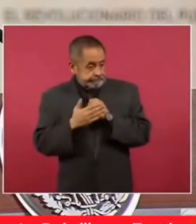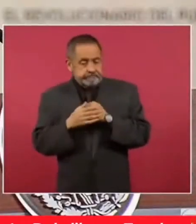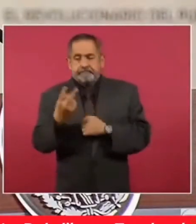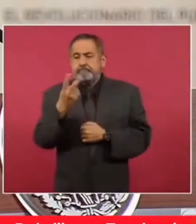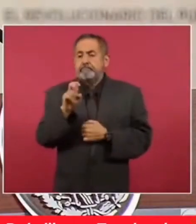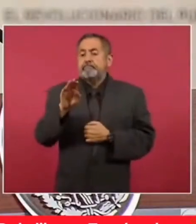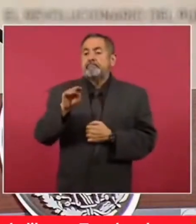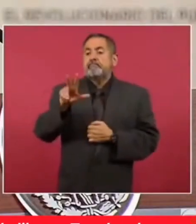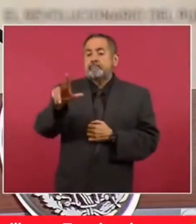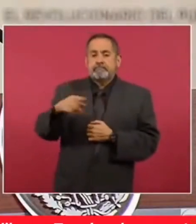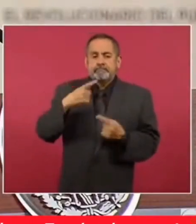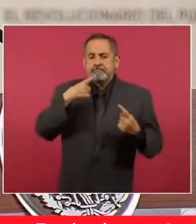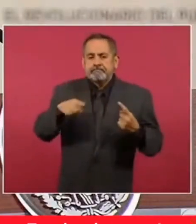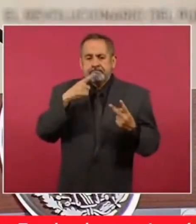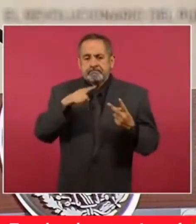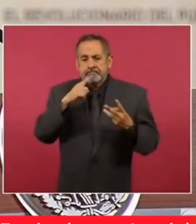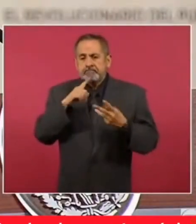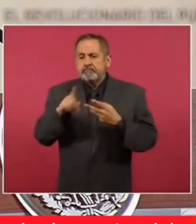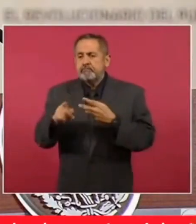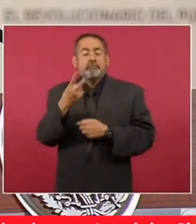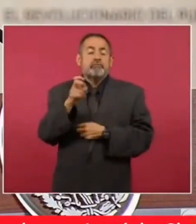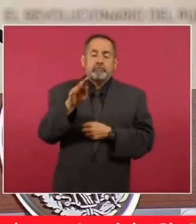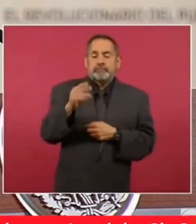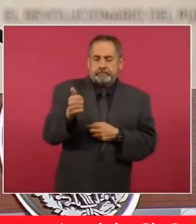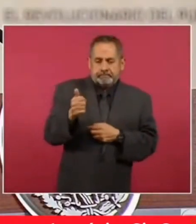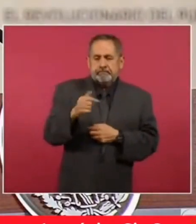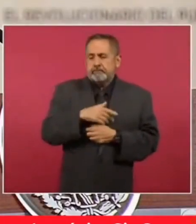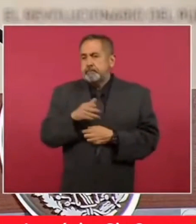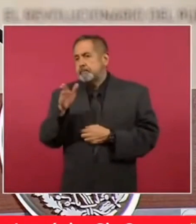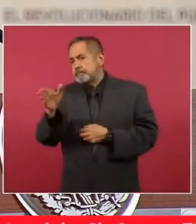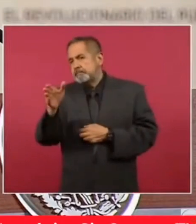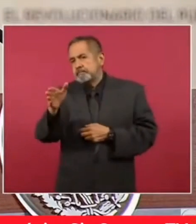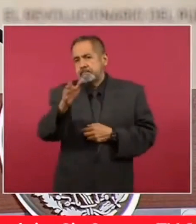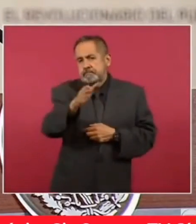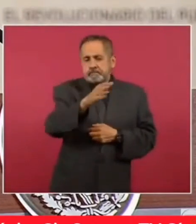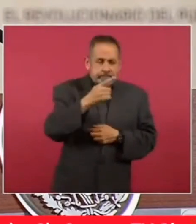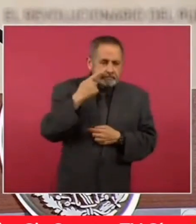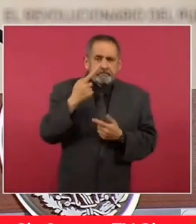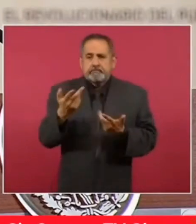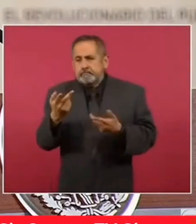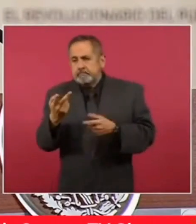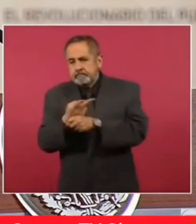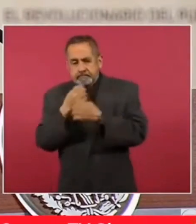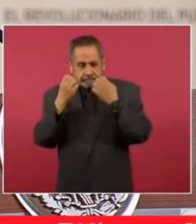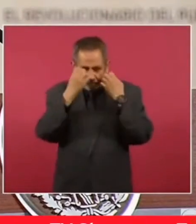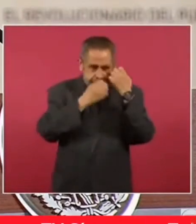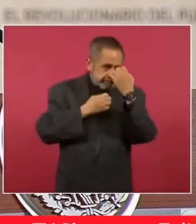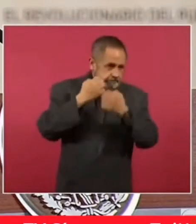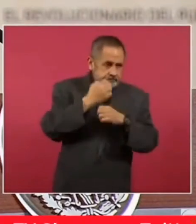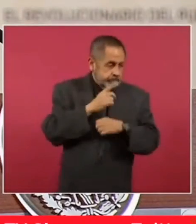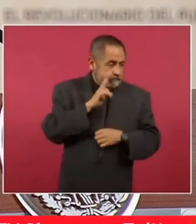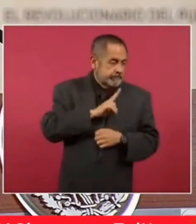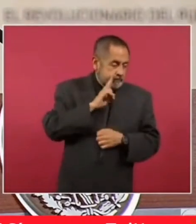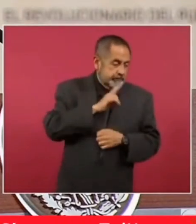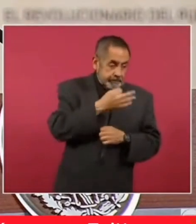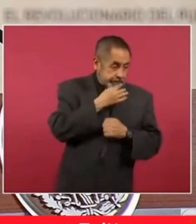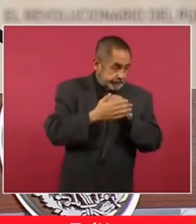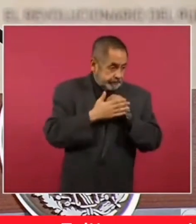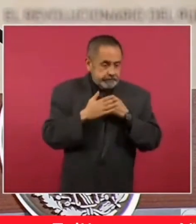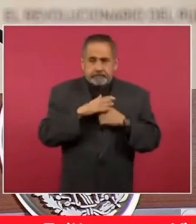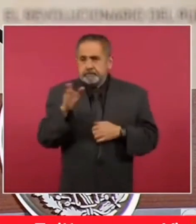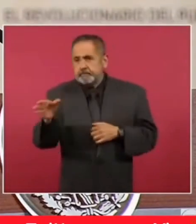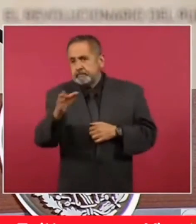298 quejas, 296 quejas, y fuimos a realizar constataciones o verificaciones